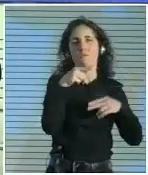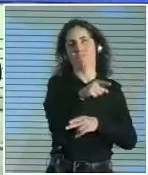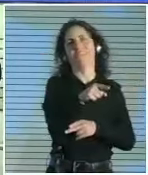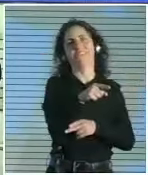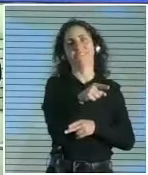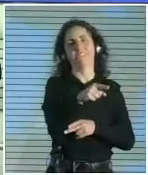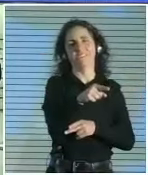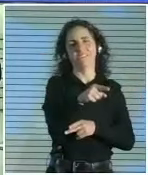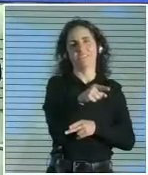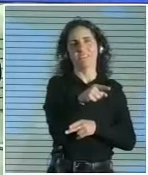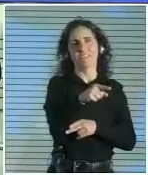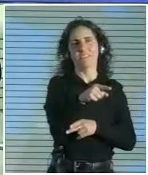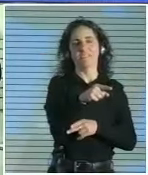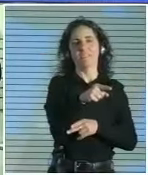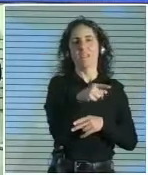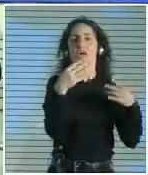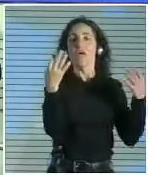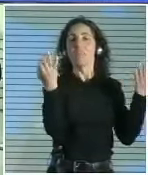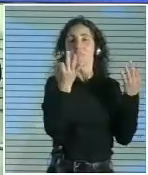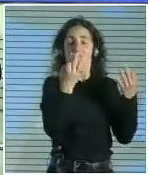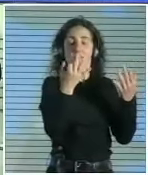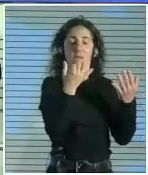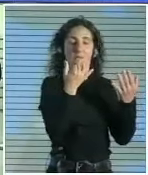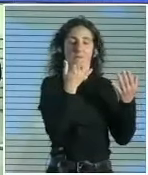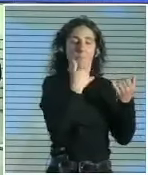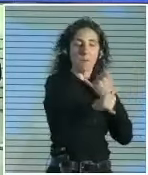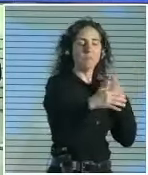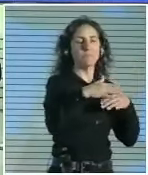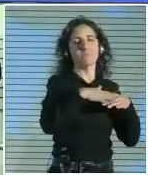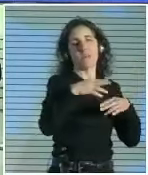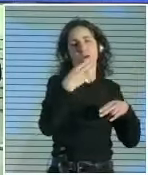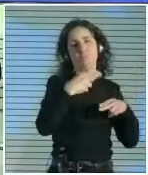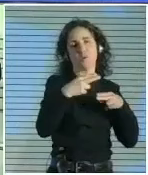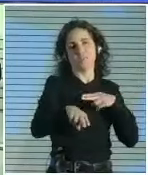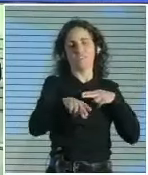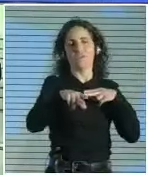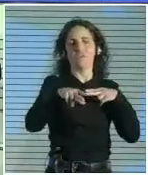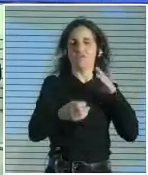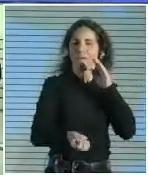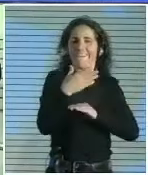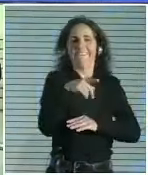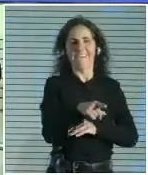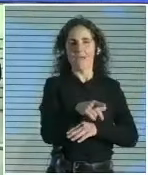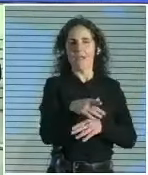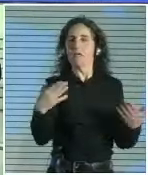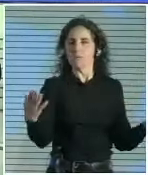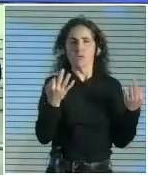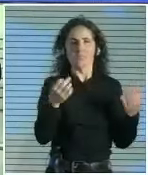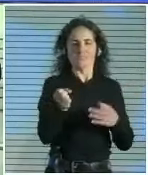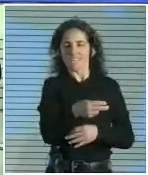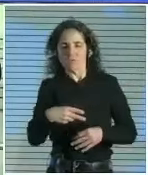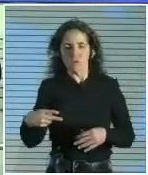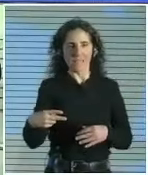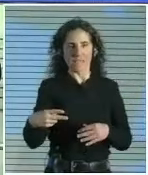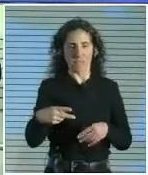que retornar algo para los políticos que la lanzan. Entonces hay que obtener algunos resultados a corto plazo.